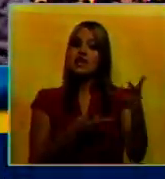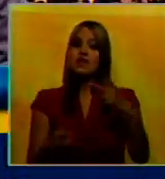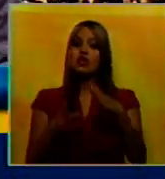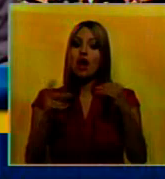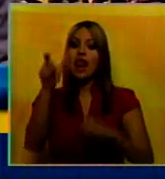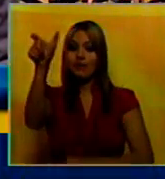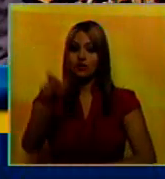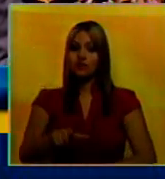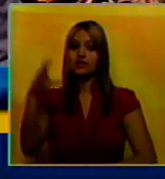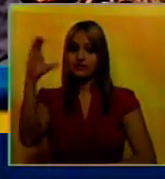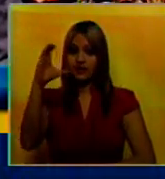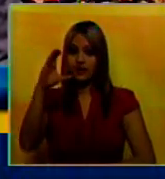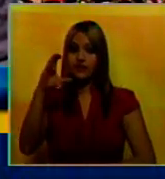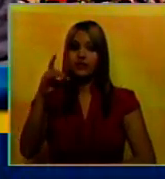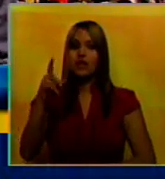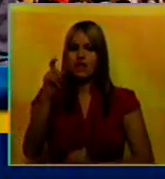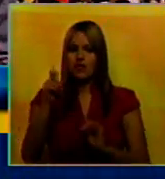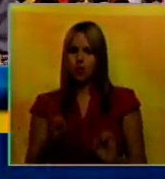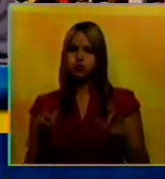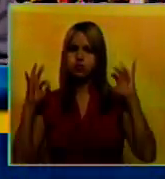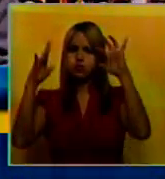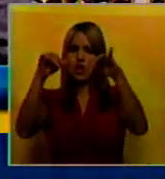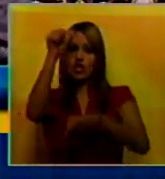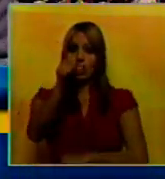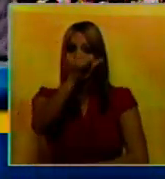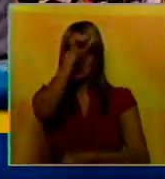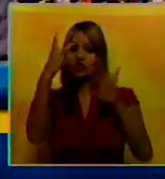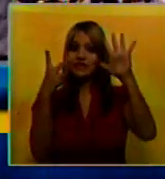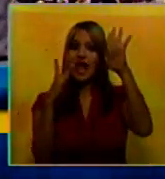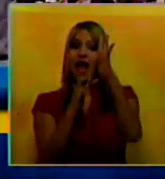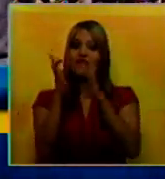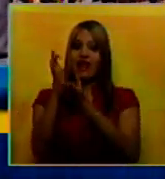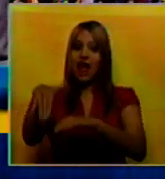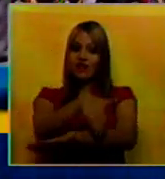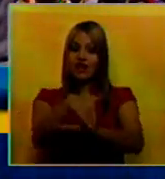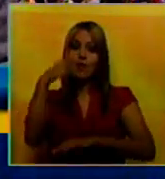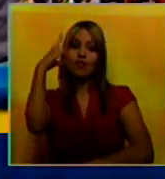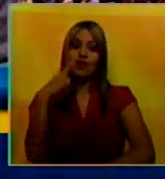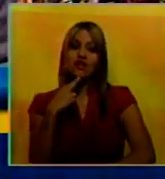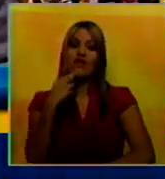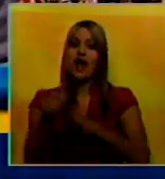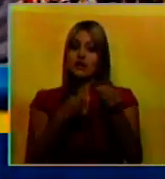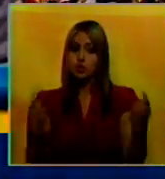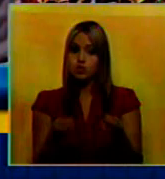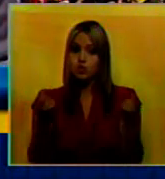los habitantes de Caracas a una concentración este domingo 7 de abril en la avenida Bolívar en el marco